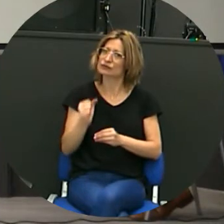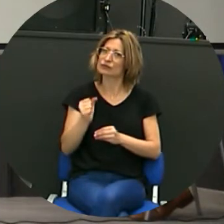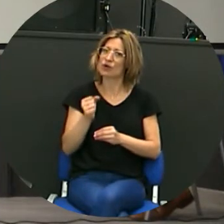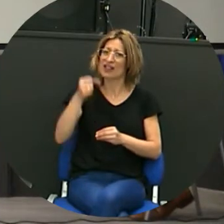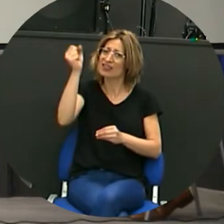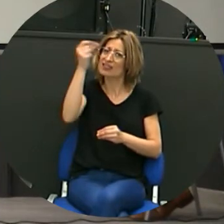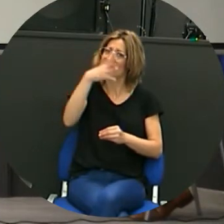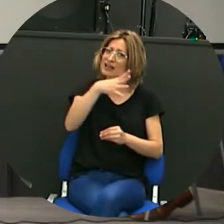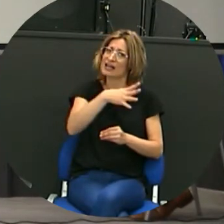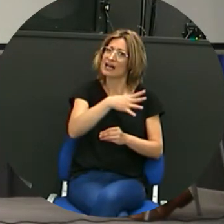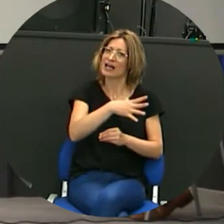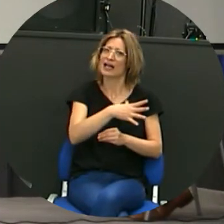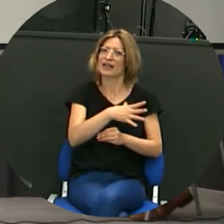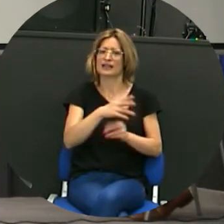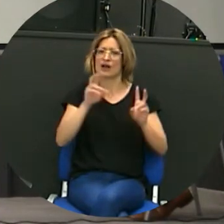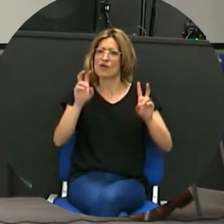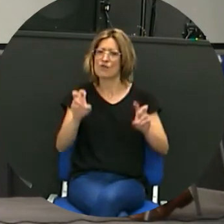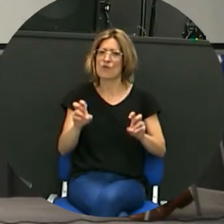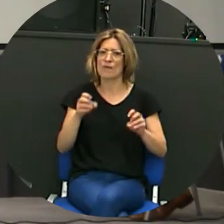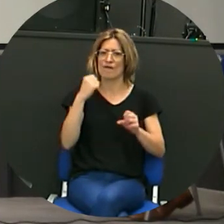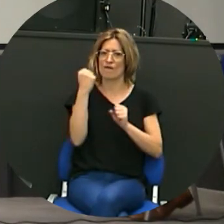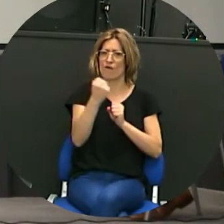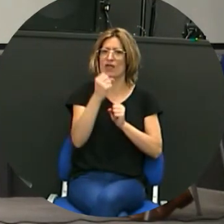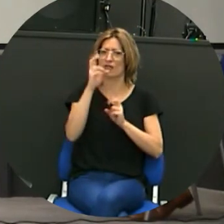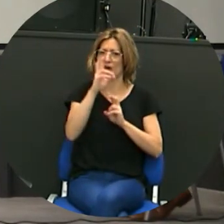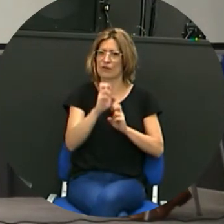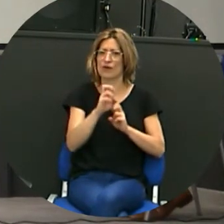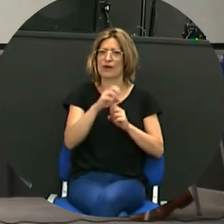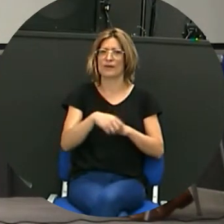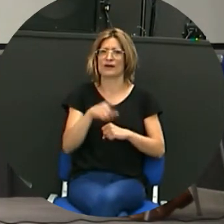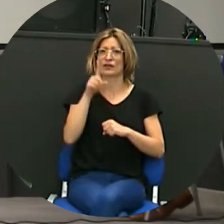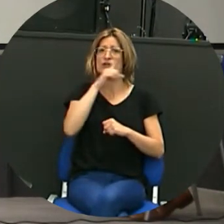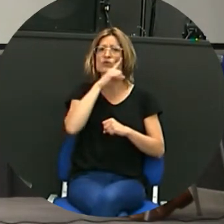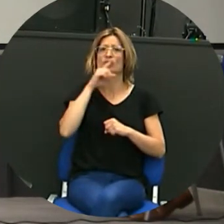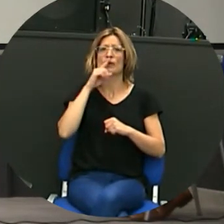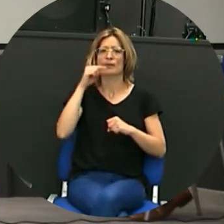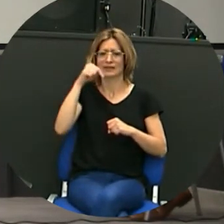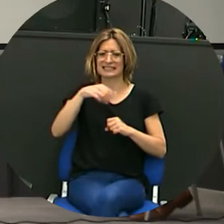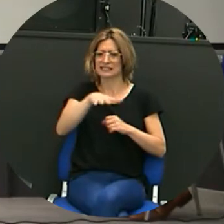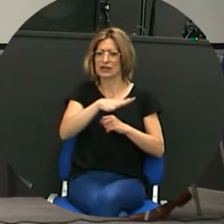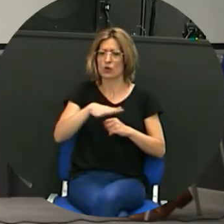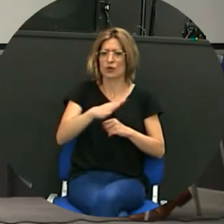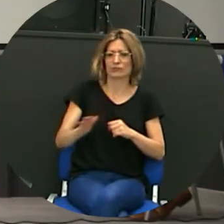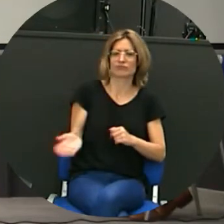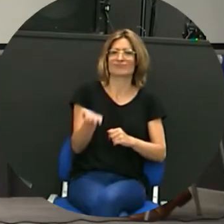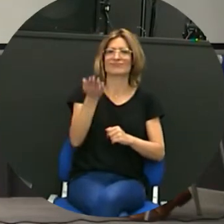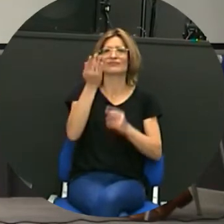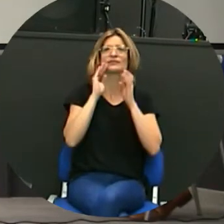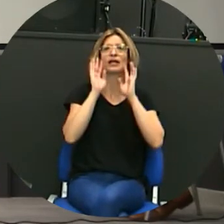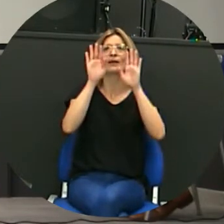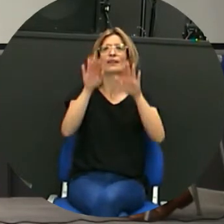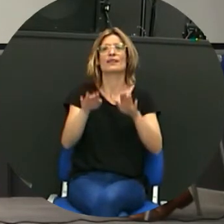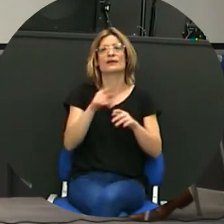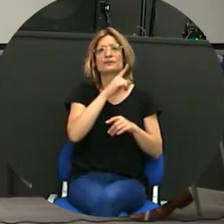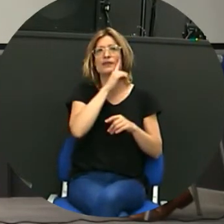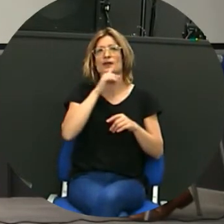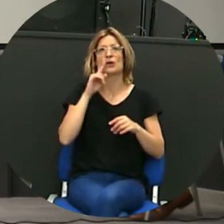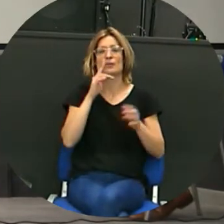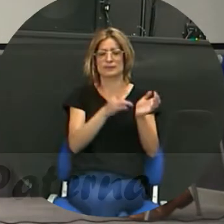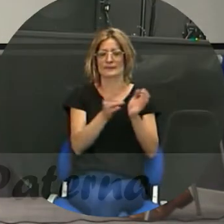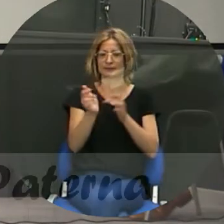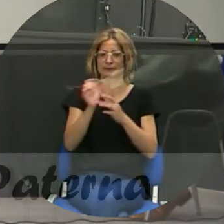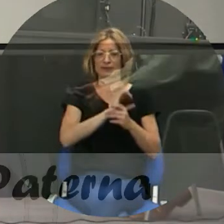nueva gracia y una nueva fuerza, Señor, y sobre todo tu nombre sea levantado en este lugar. Te bendecimos en el nombre de Jesucristo que está